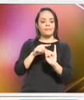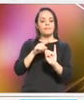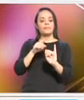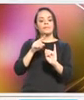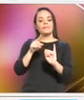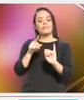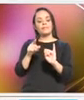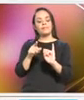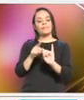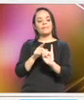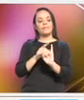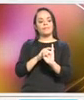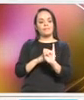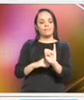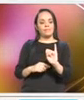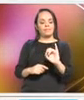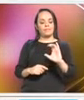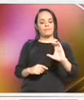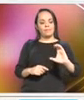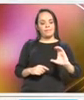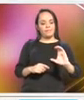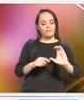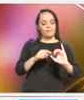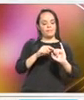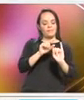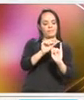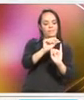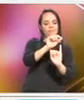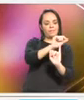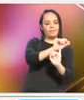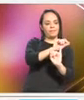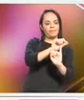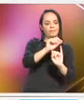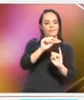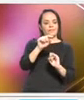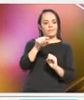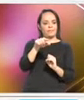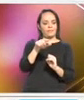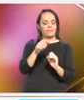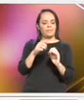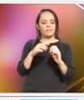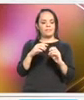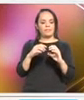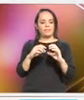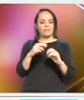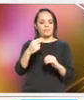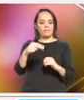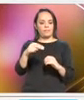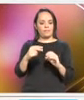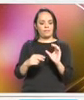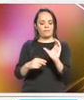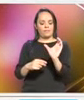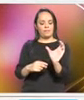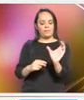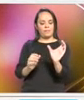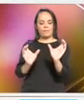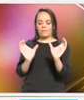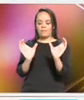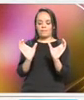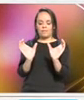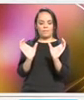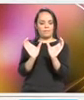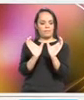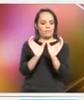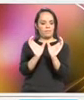letra. ¿Sabes qué se nota también, perdón? Que está muy separado el nombre del apellido, ¿no? ¿Eso es en esta firma o generalmente ella lo hace así? Esa